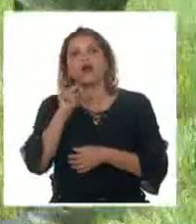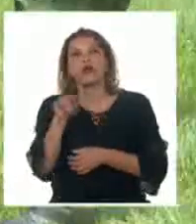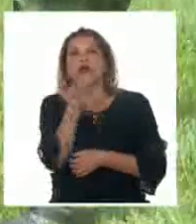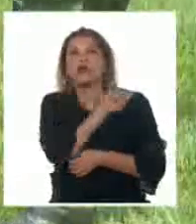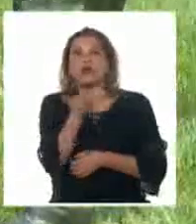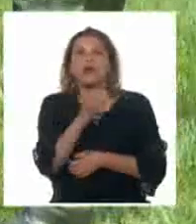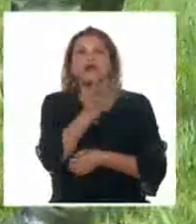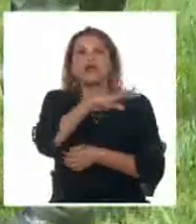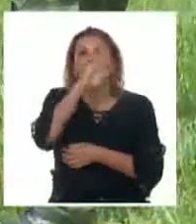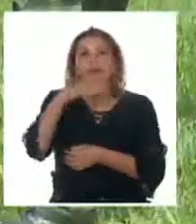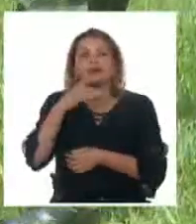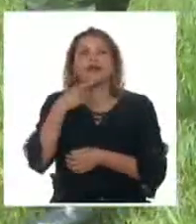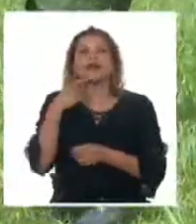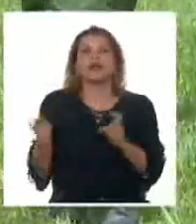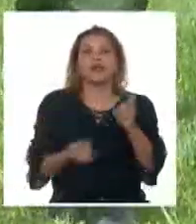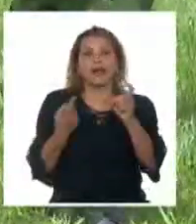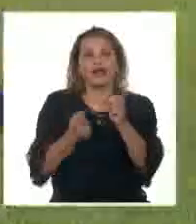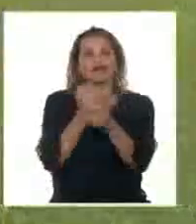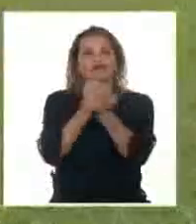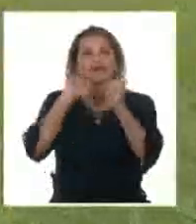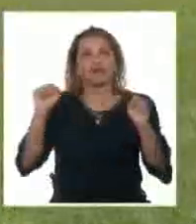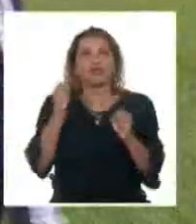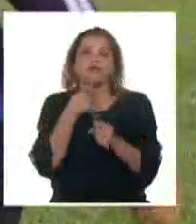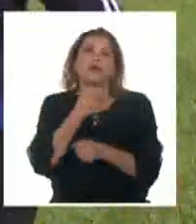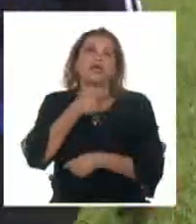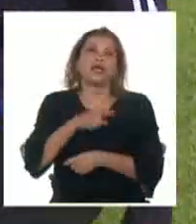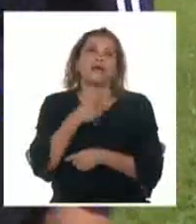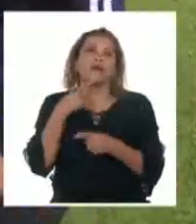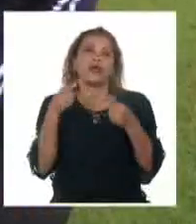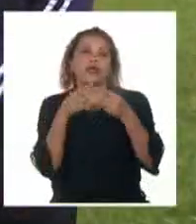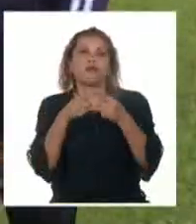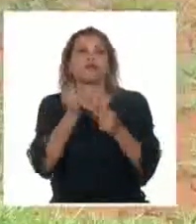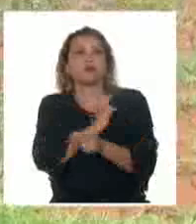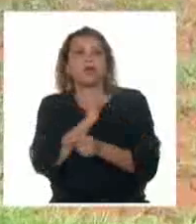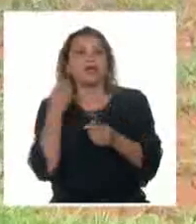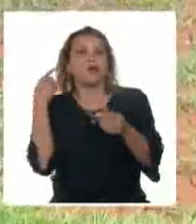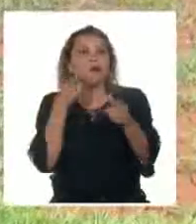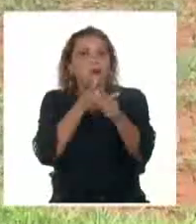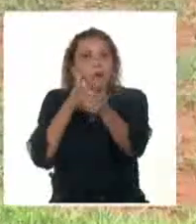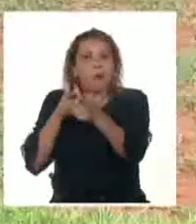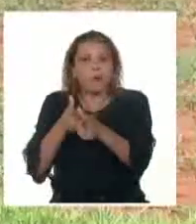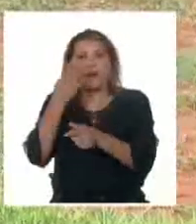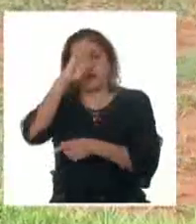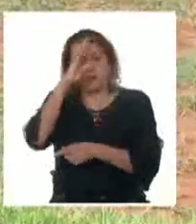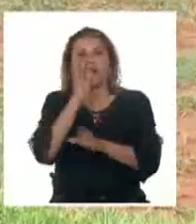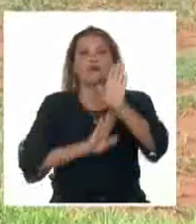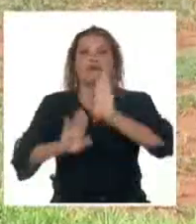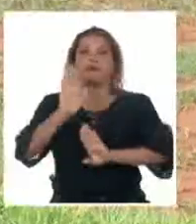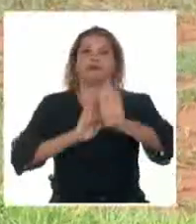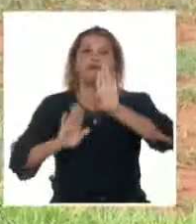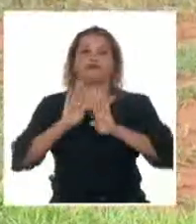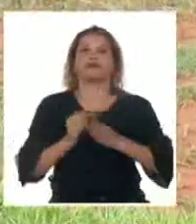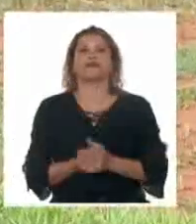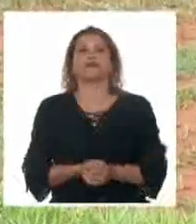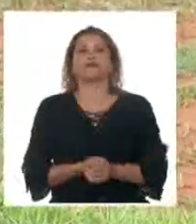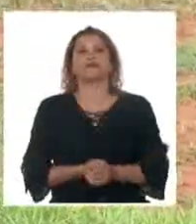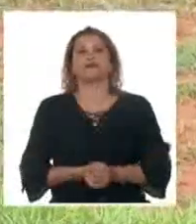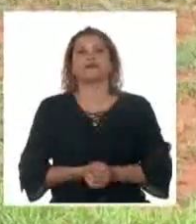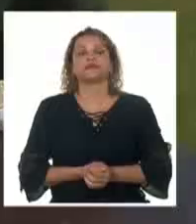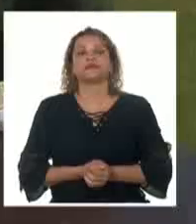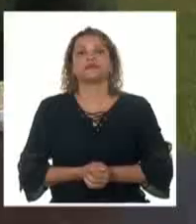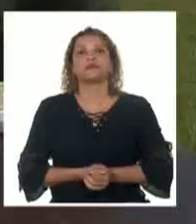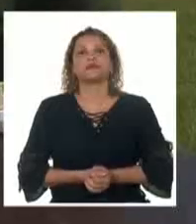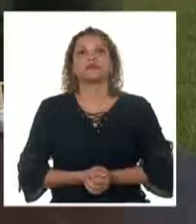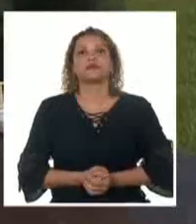maestra en Las Guerras de liberación si el imperialismo intentara agredir nuestro país desde Pinar de Río halaina Alonso